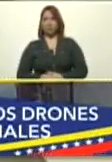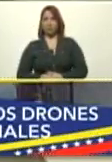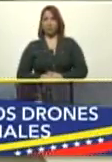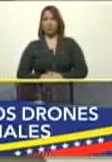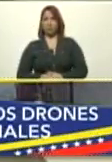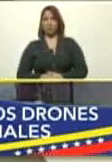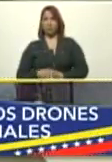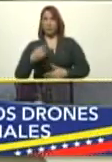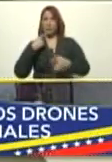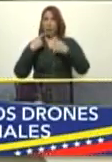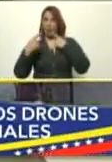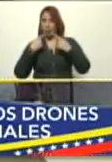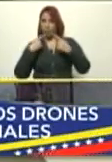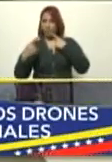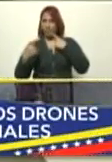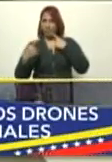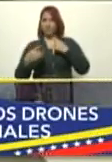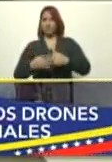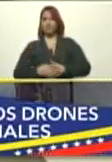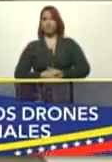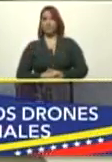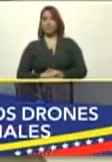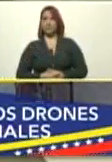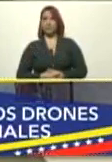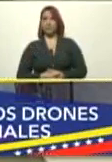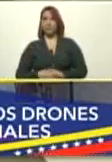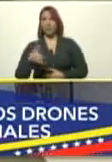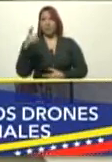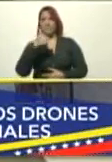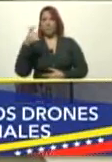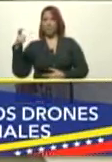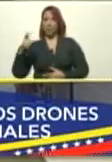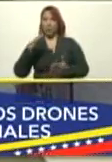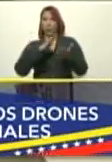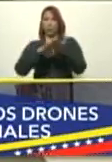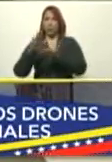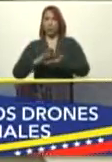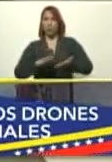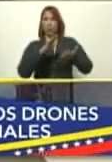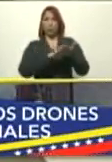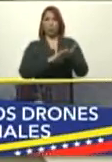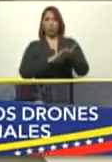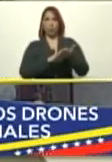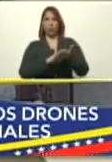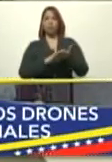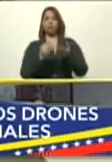de diálogo, de búsqueda de soluciones diplomáticas.